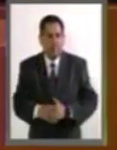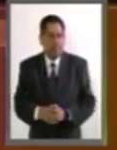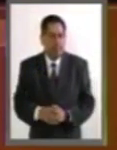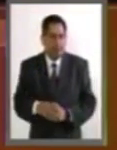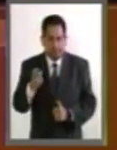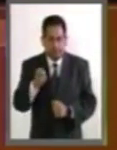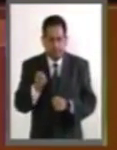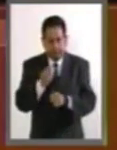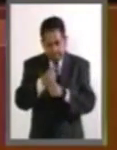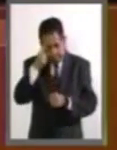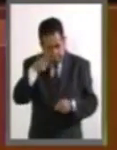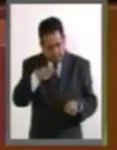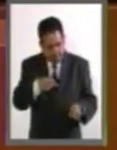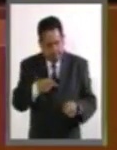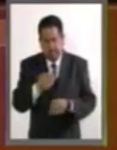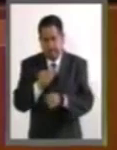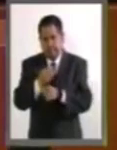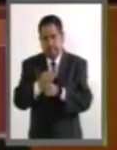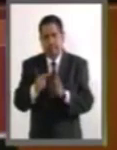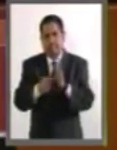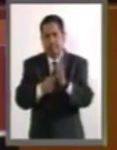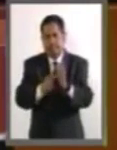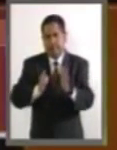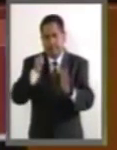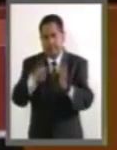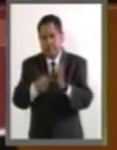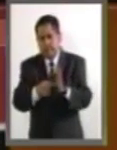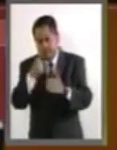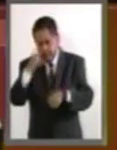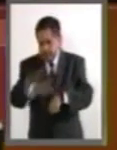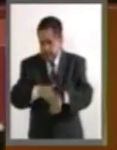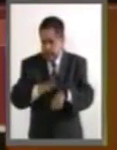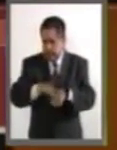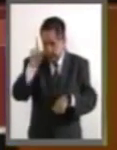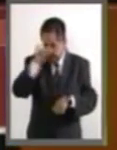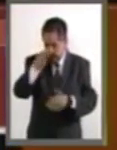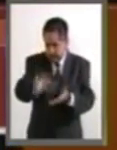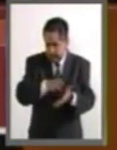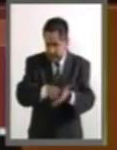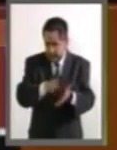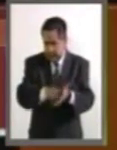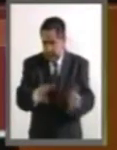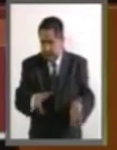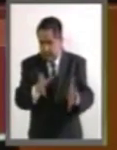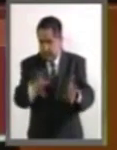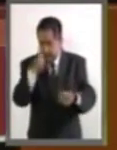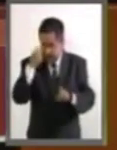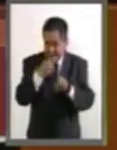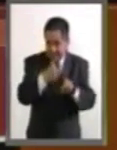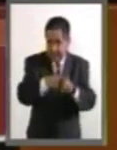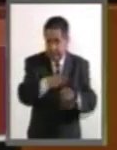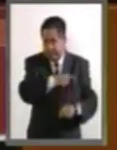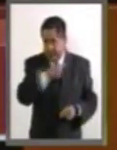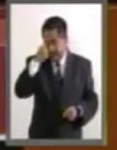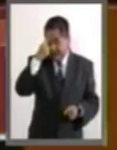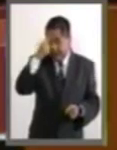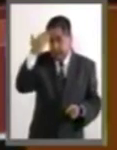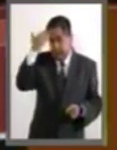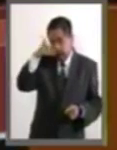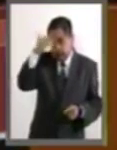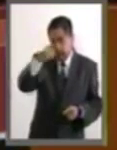la oportunidad del presente dictamen, porque busca reforzar las acciones afirmativas que permitan a las